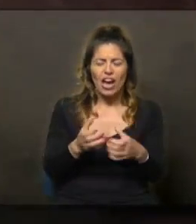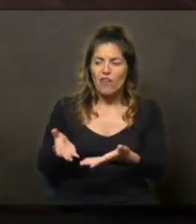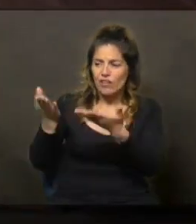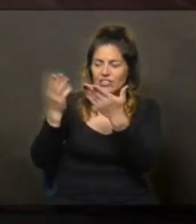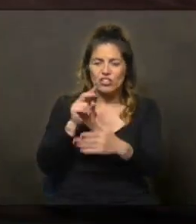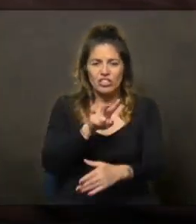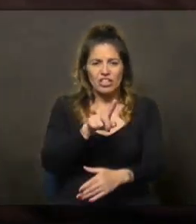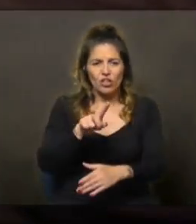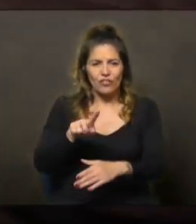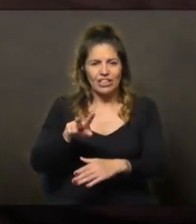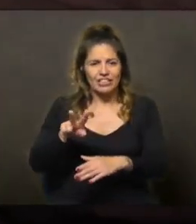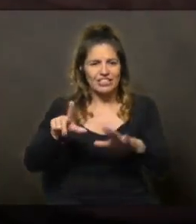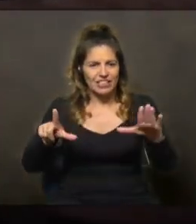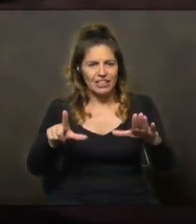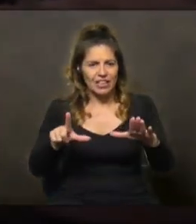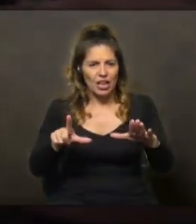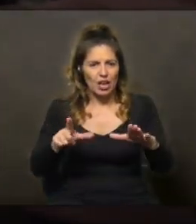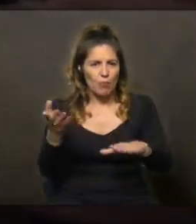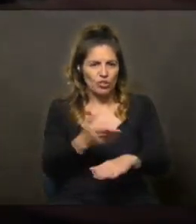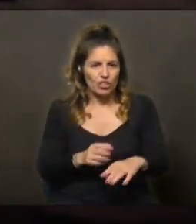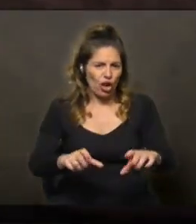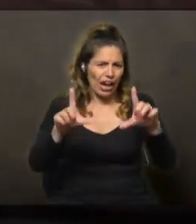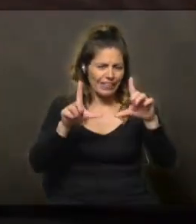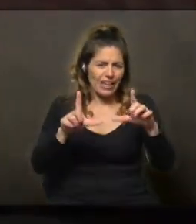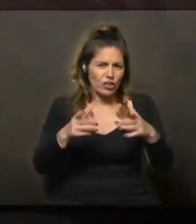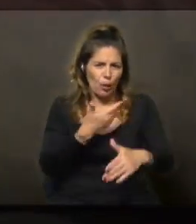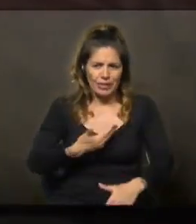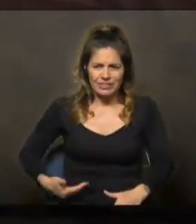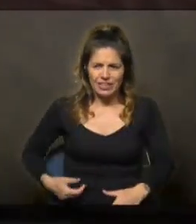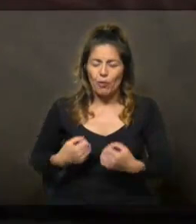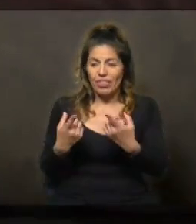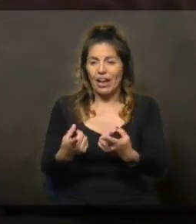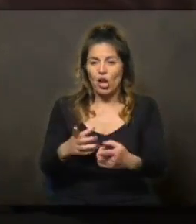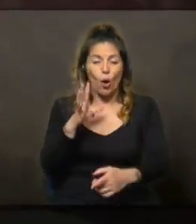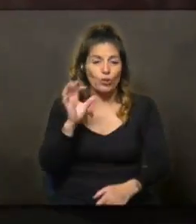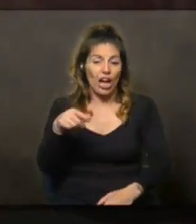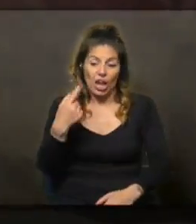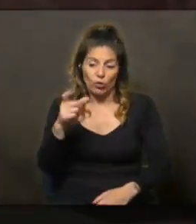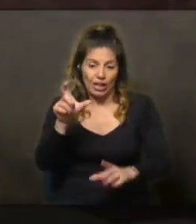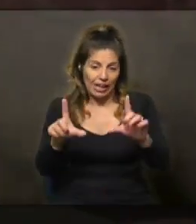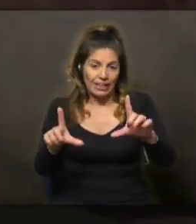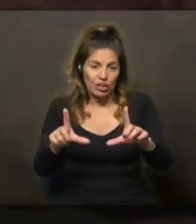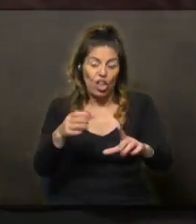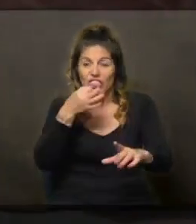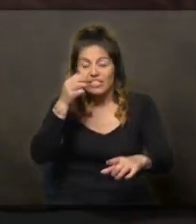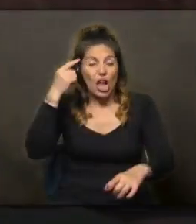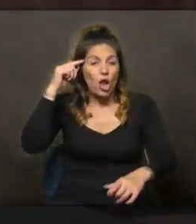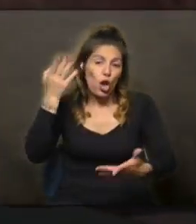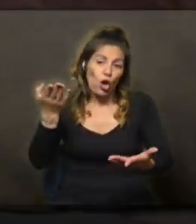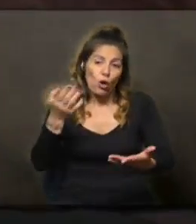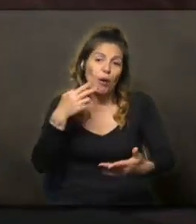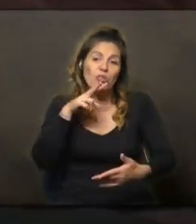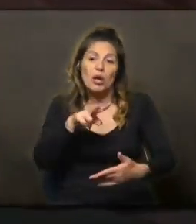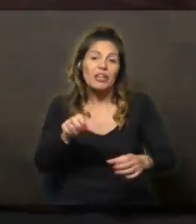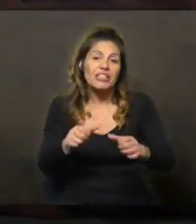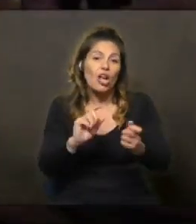de 127 sea el candidato a presidente digo Bueno vamos a dar una oportunidad al otro candidato que dicen que está loco Pero bueno vamos a ver